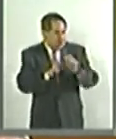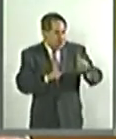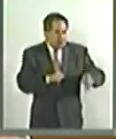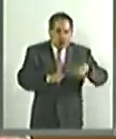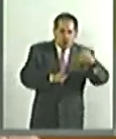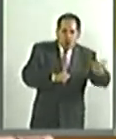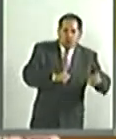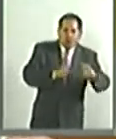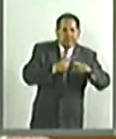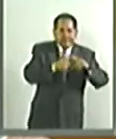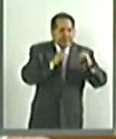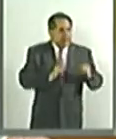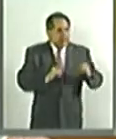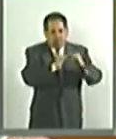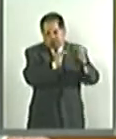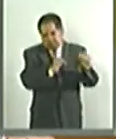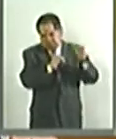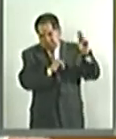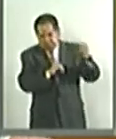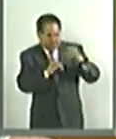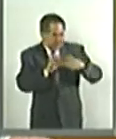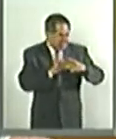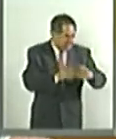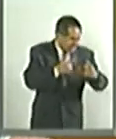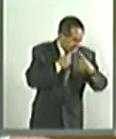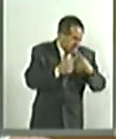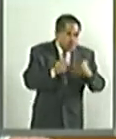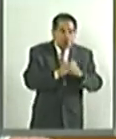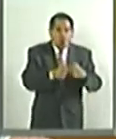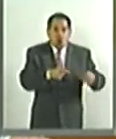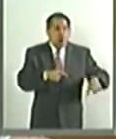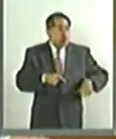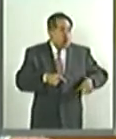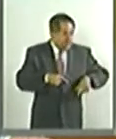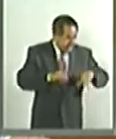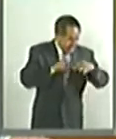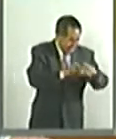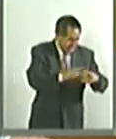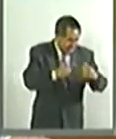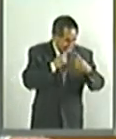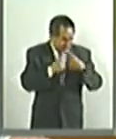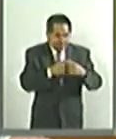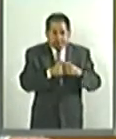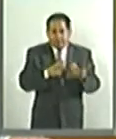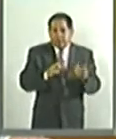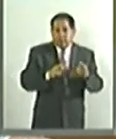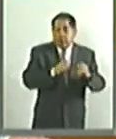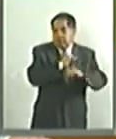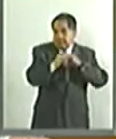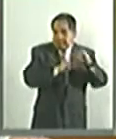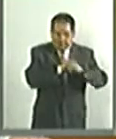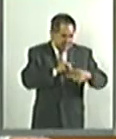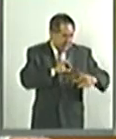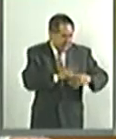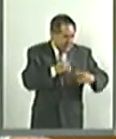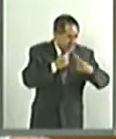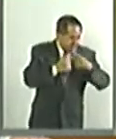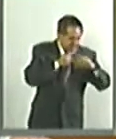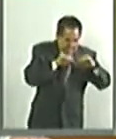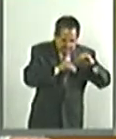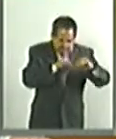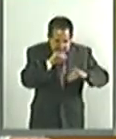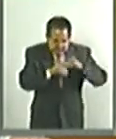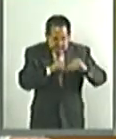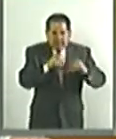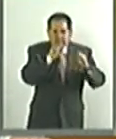con otras instituciones de educación superior, con organismos gubernamentales nacionales e internacionales,